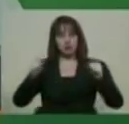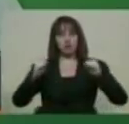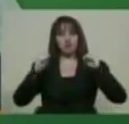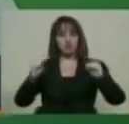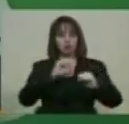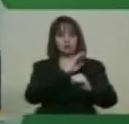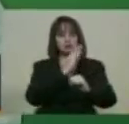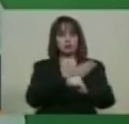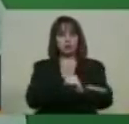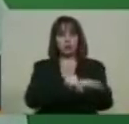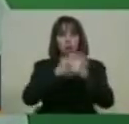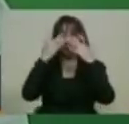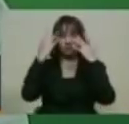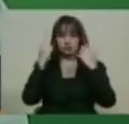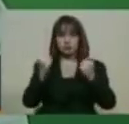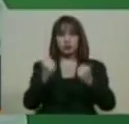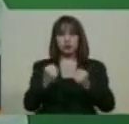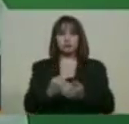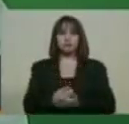fortalecimiento profesional,